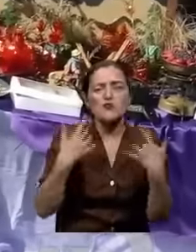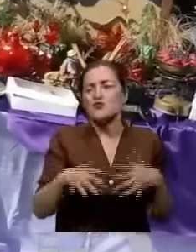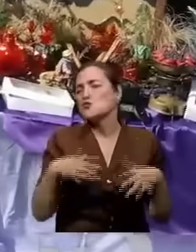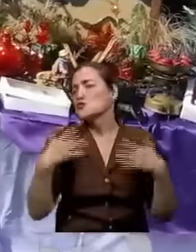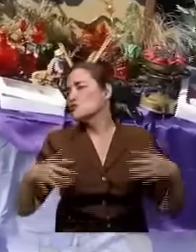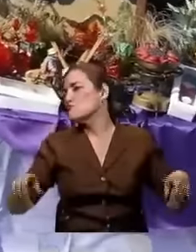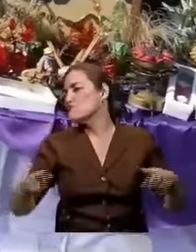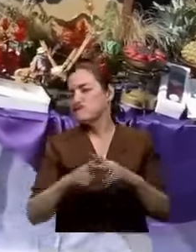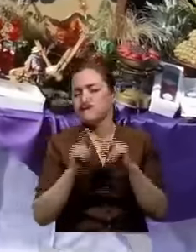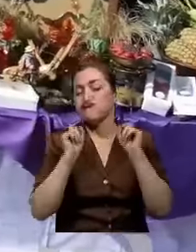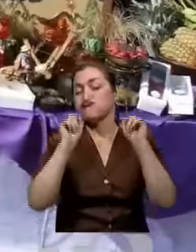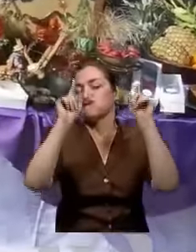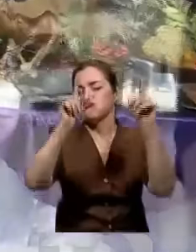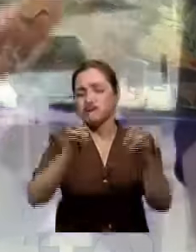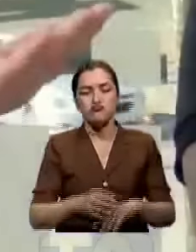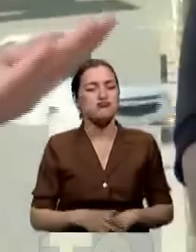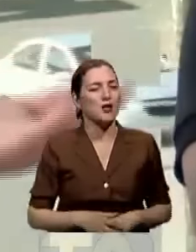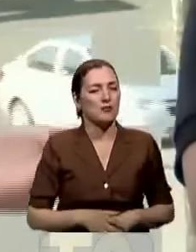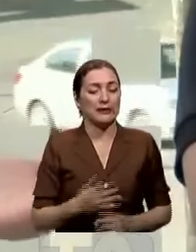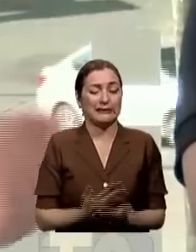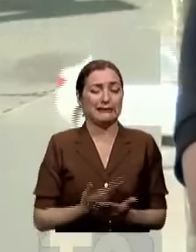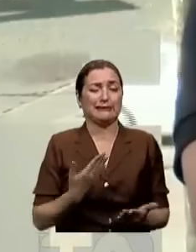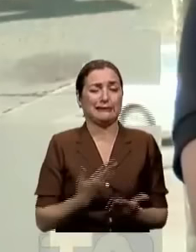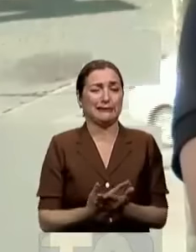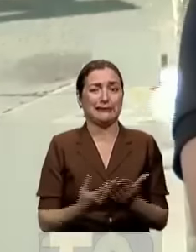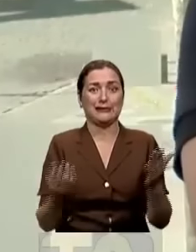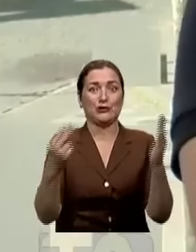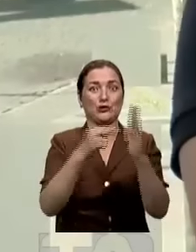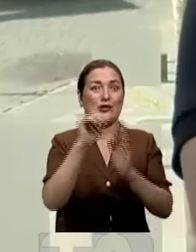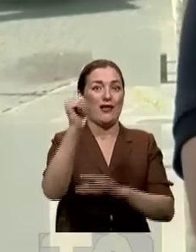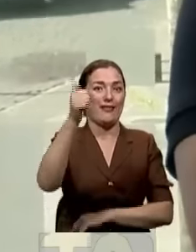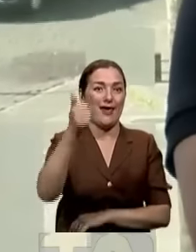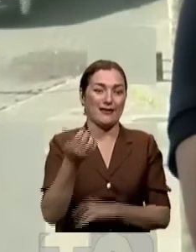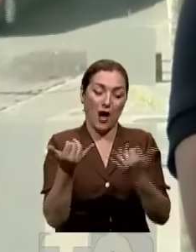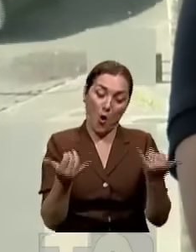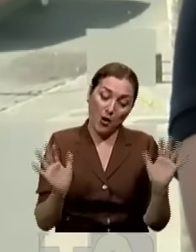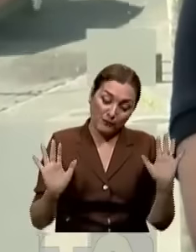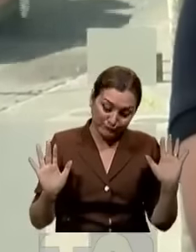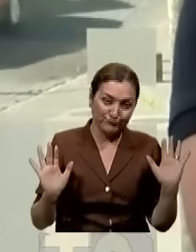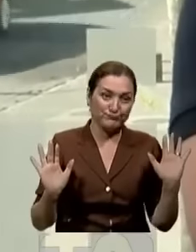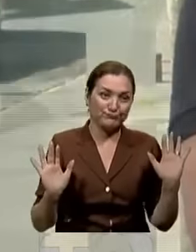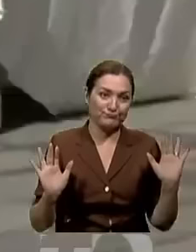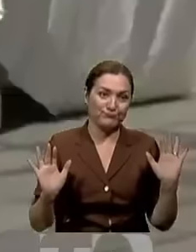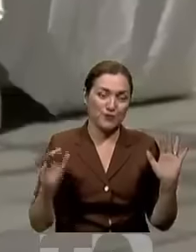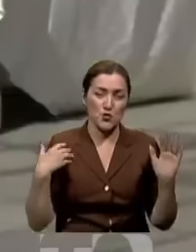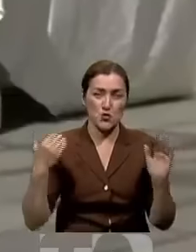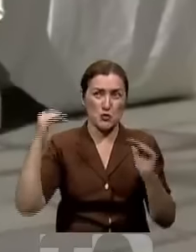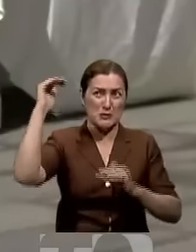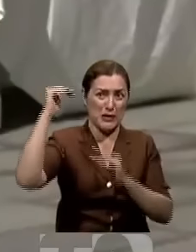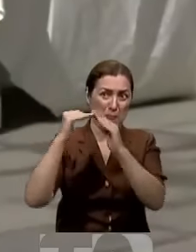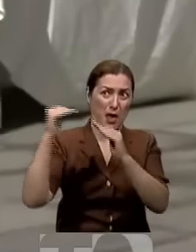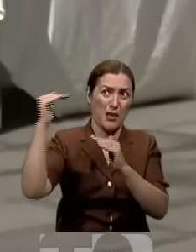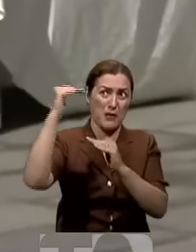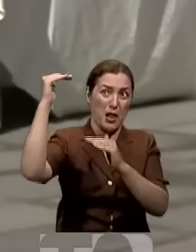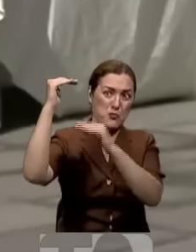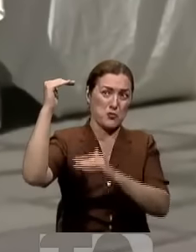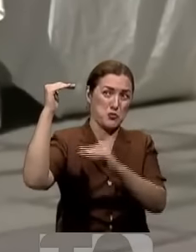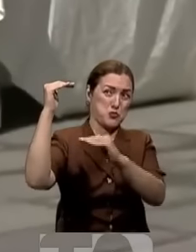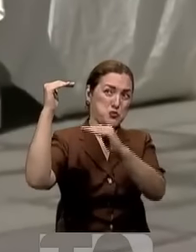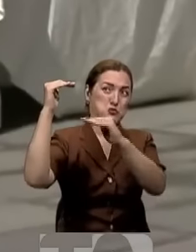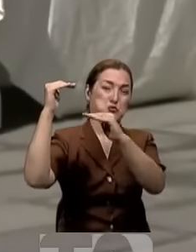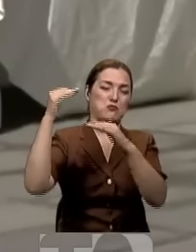más exigentes que nunca porque tiene que venir un 10, ¿sí o qué? Muy bien. La vara está muy alta, está, y muy deliciosa. Así